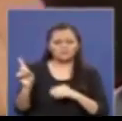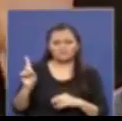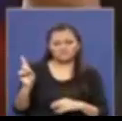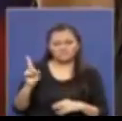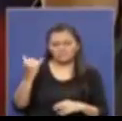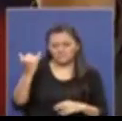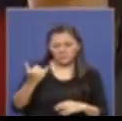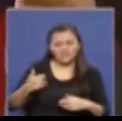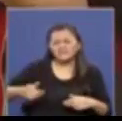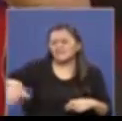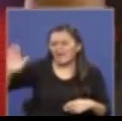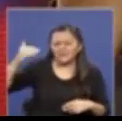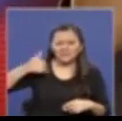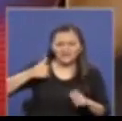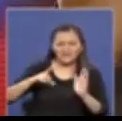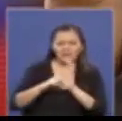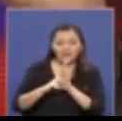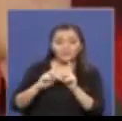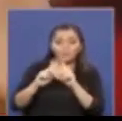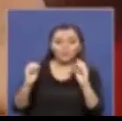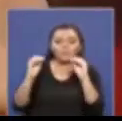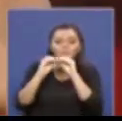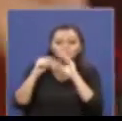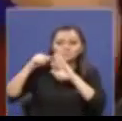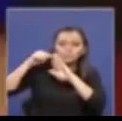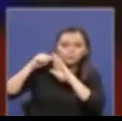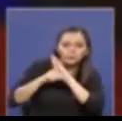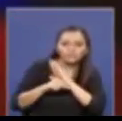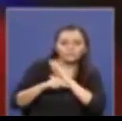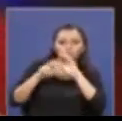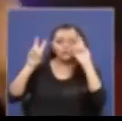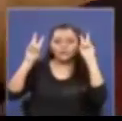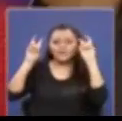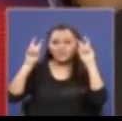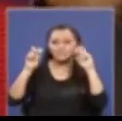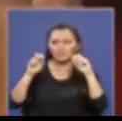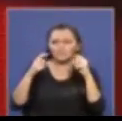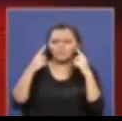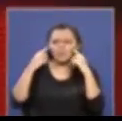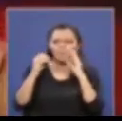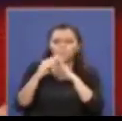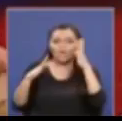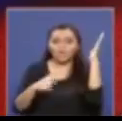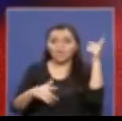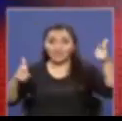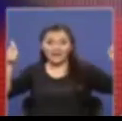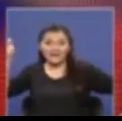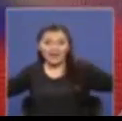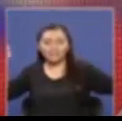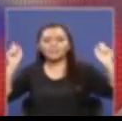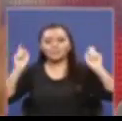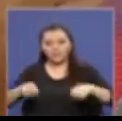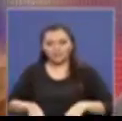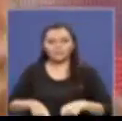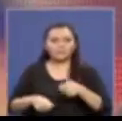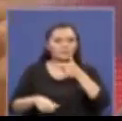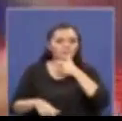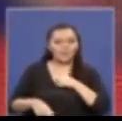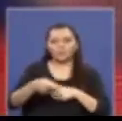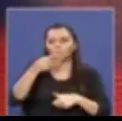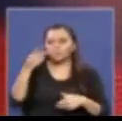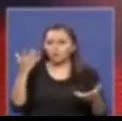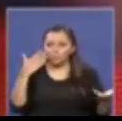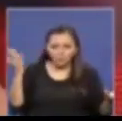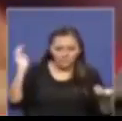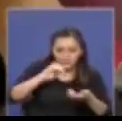profundizar en los proyectos estratégicos, en ciertos proyectos que nos interesan como sociedad, pero siempre ha habido posibilidad